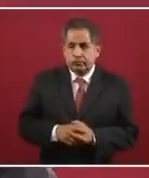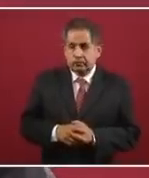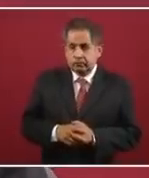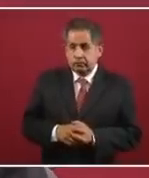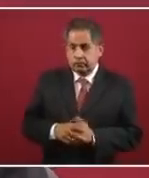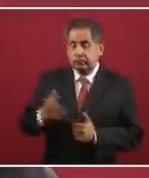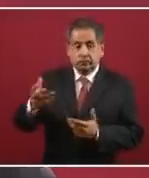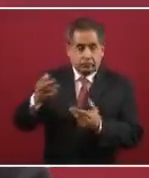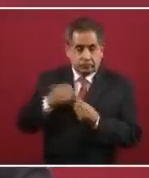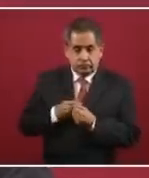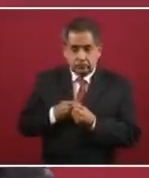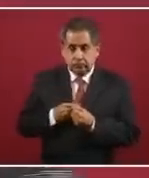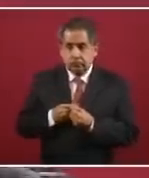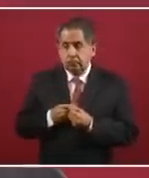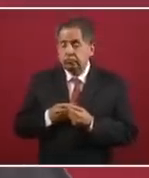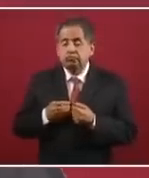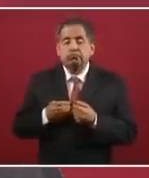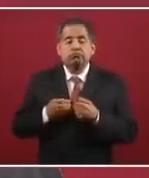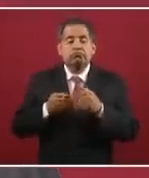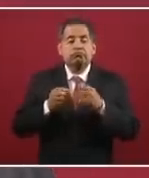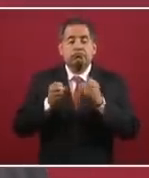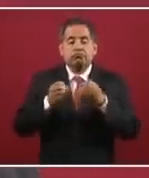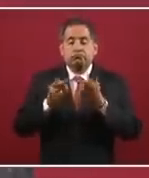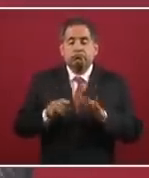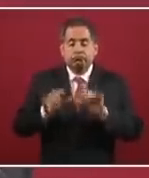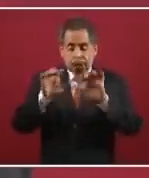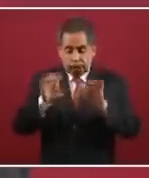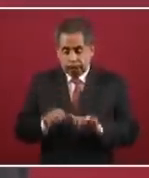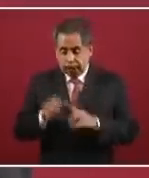oficios de Hacienda para que ellos